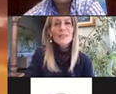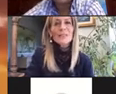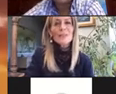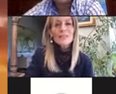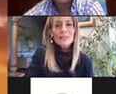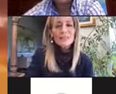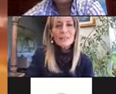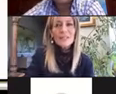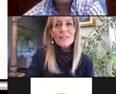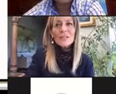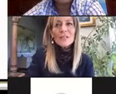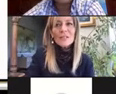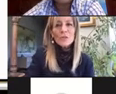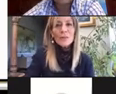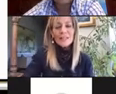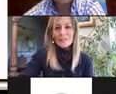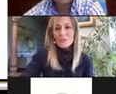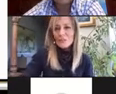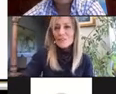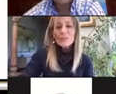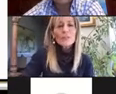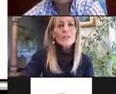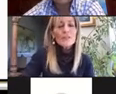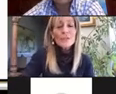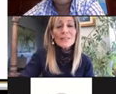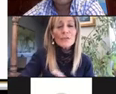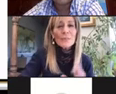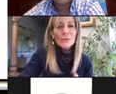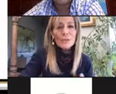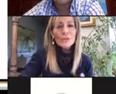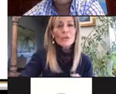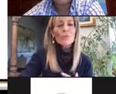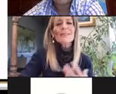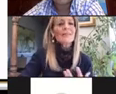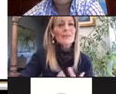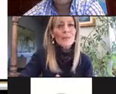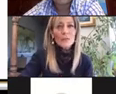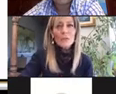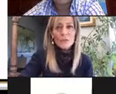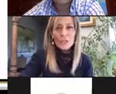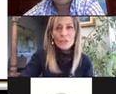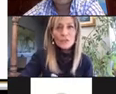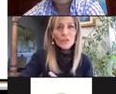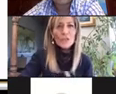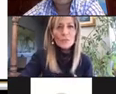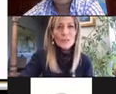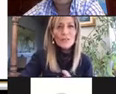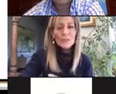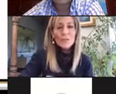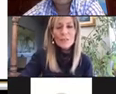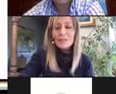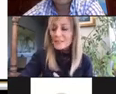actualizarse sobre los diferentes acontecimientos, tanto deportivos como de entretenimiento, conciertos y todo lo que sucede en la ciudad de Los Ángeles,